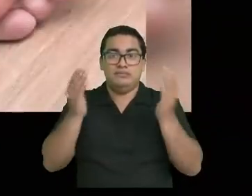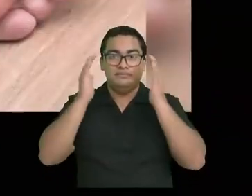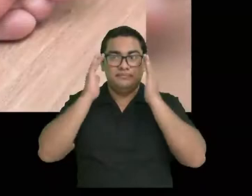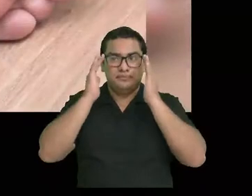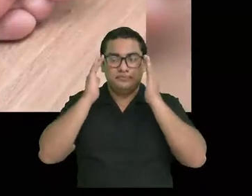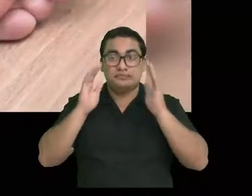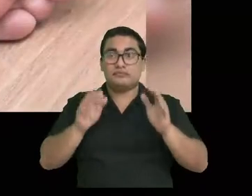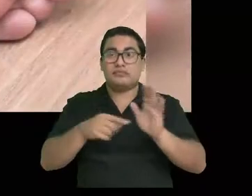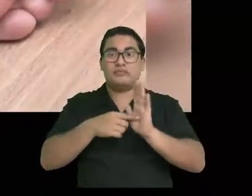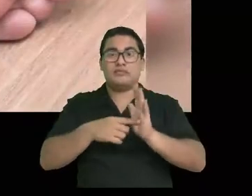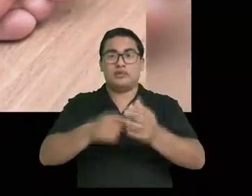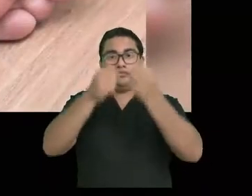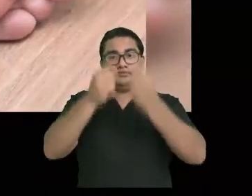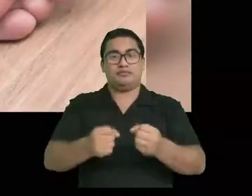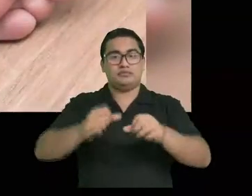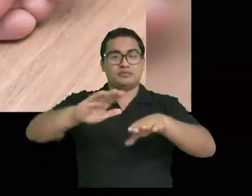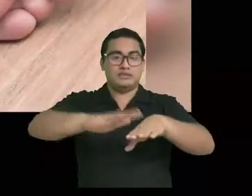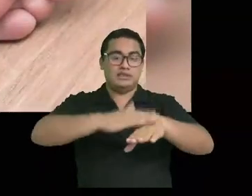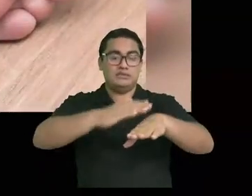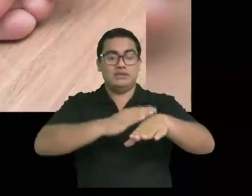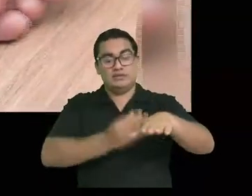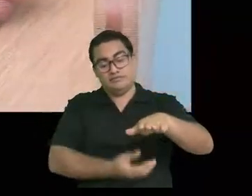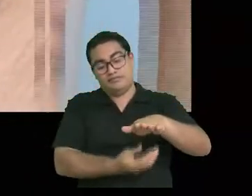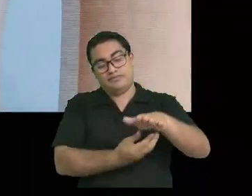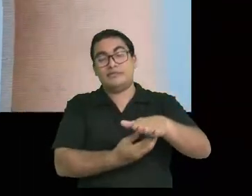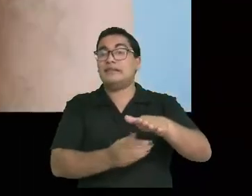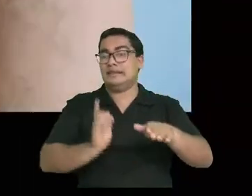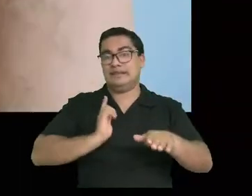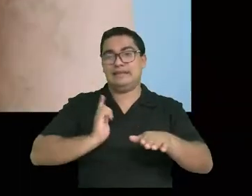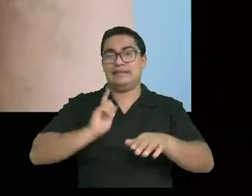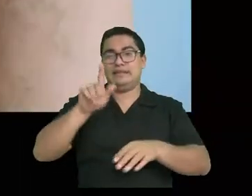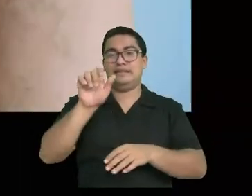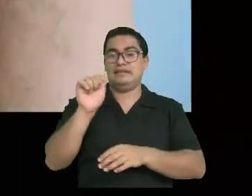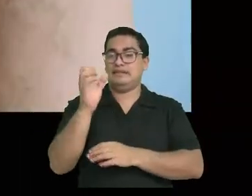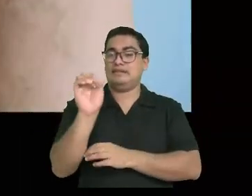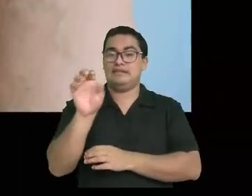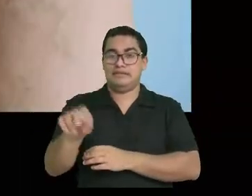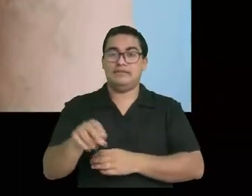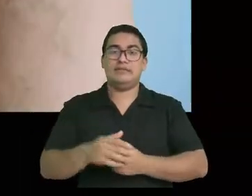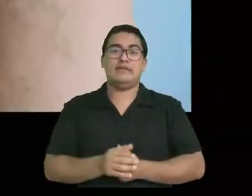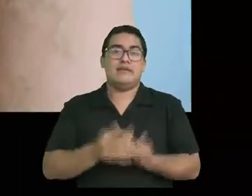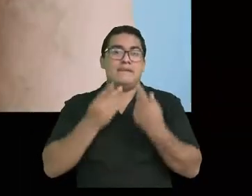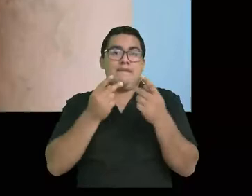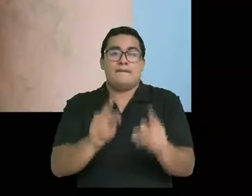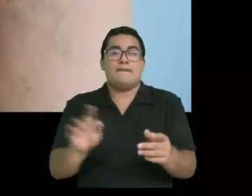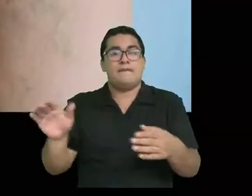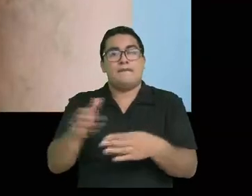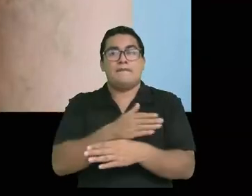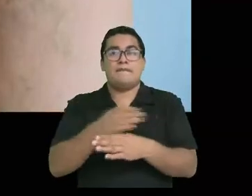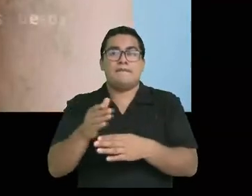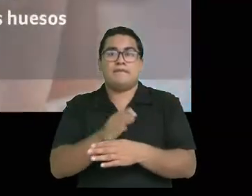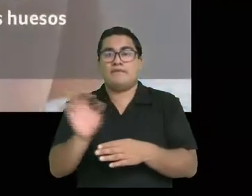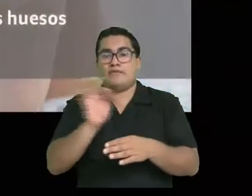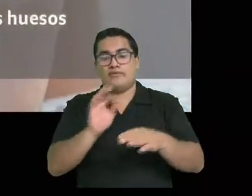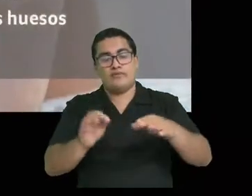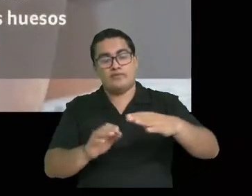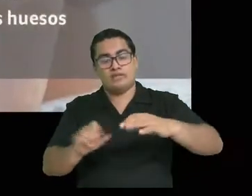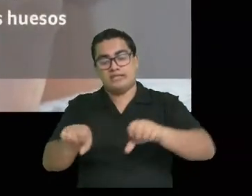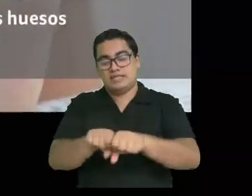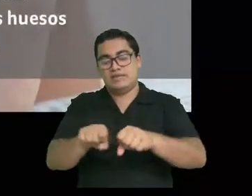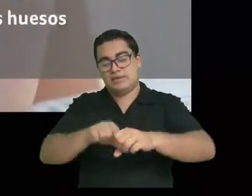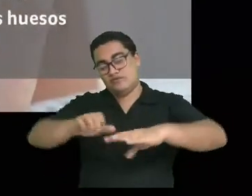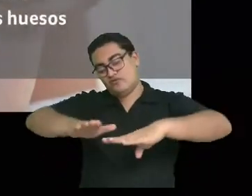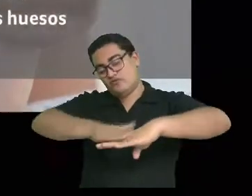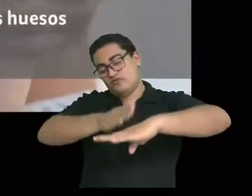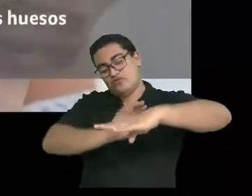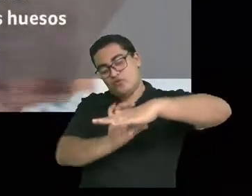la zapatilla del varón también es un tacón. Tacón, sí. La diferencia es más ancho. Es la forma y